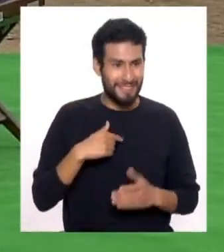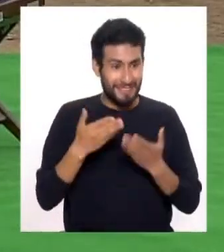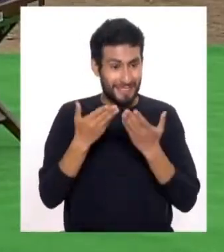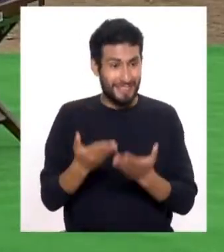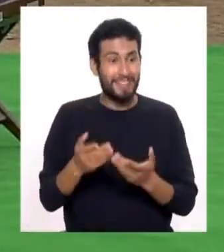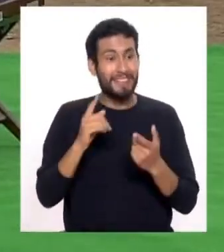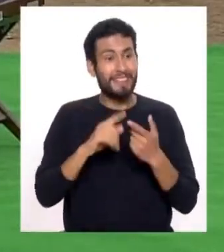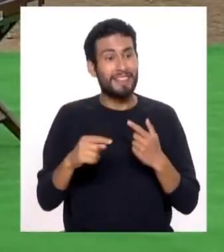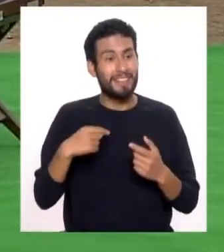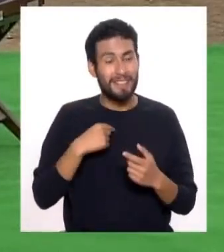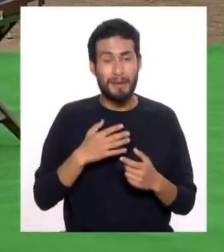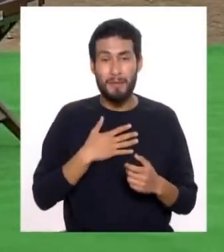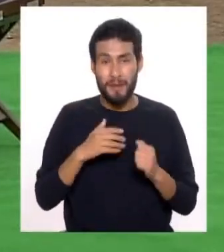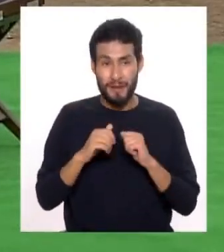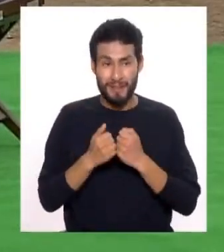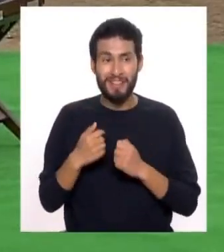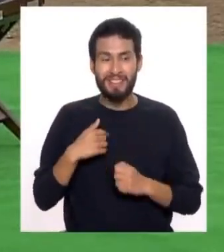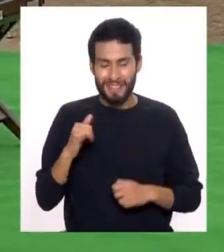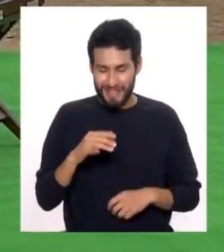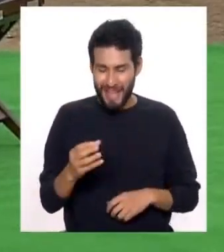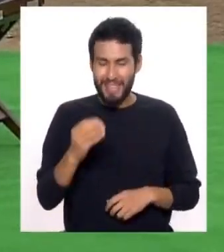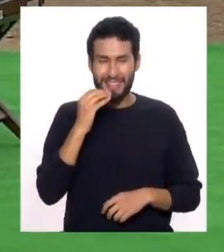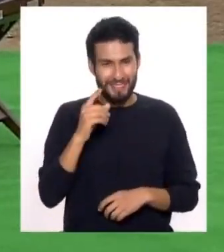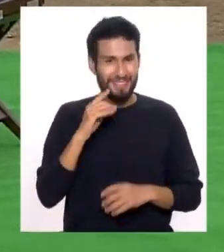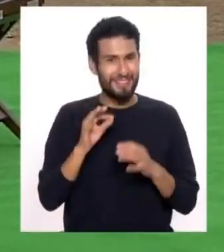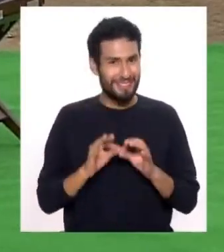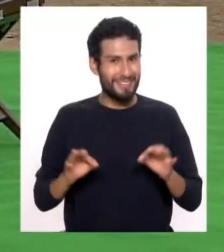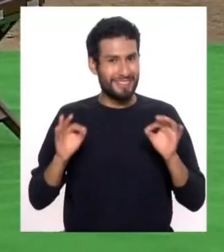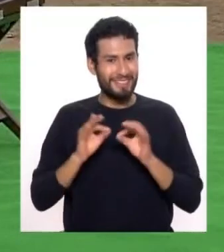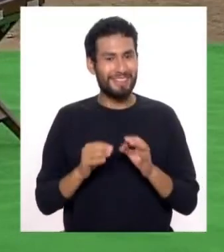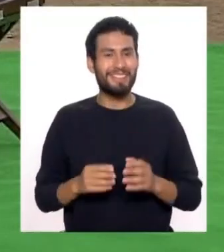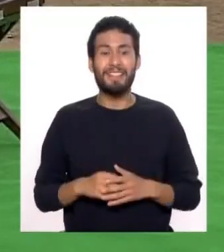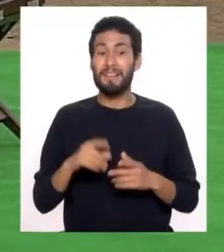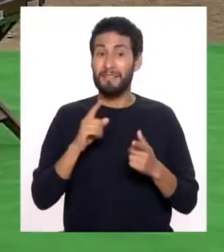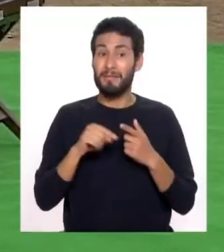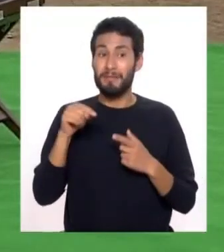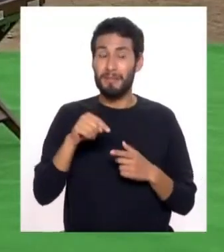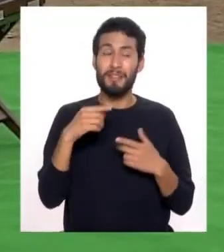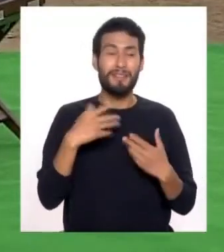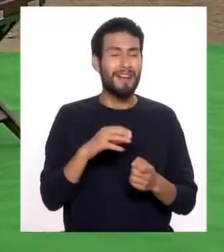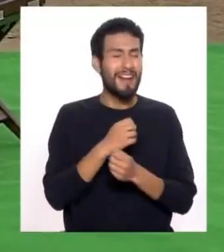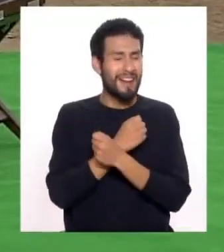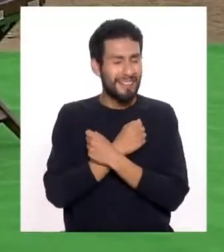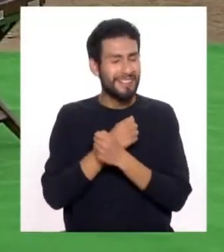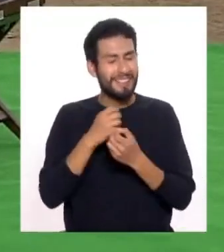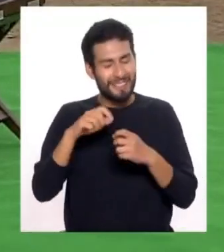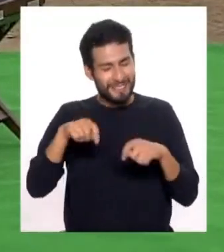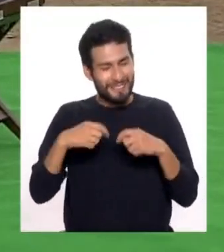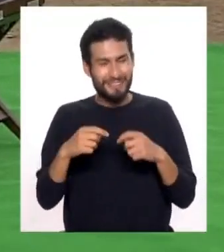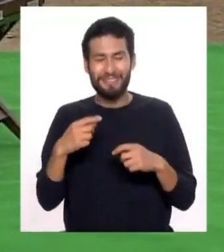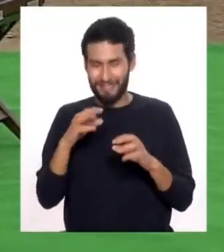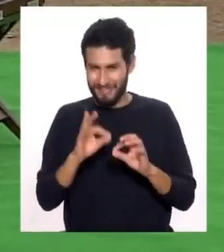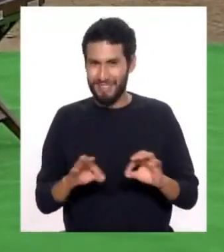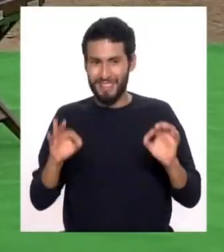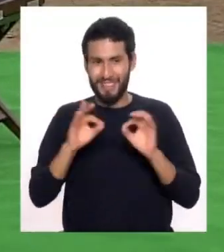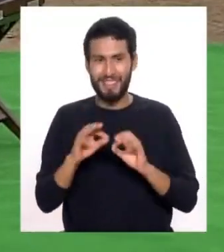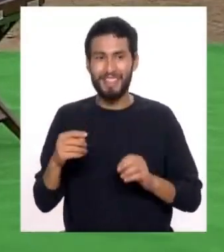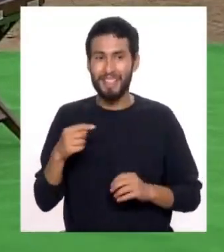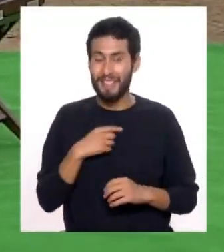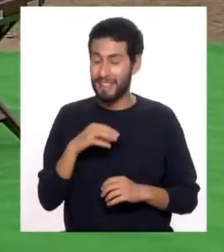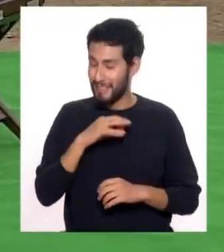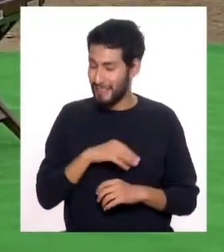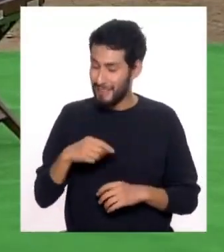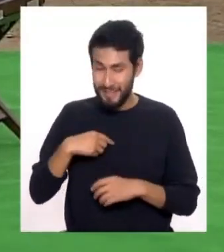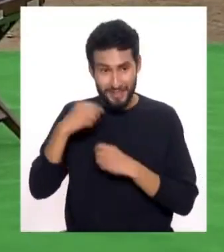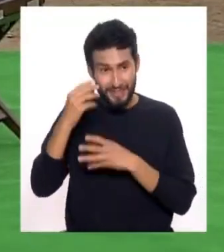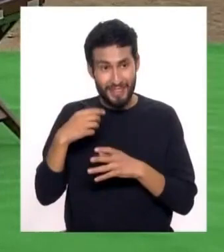y también voy a jalar mi pancito porque creo que es importante. Igual si ha sido preparado con tanto cariño, pues creo que lo vale. Yo voy a aprovechar el pánico de